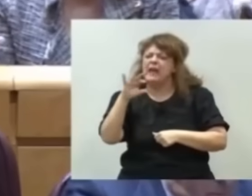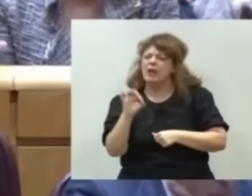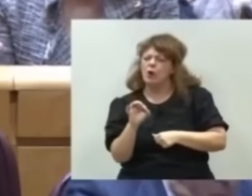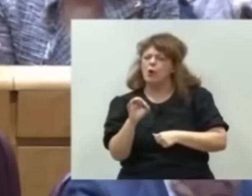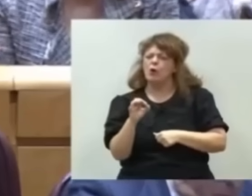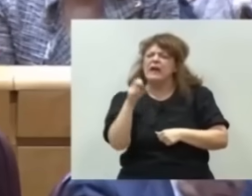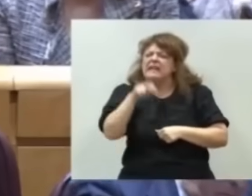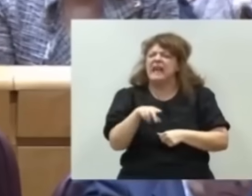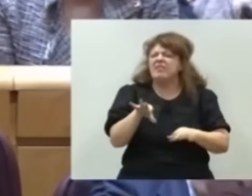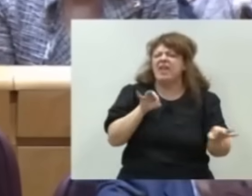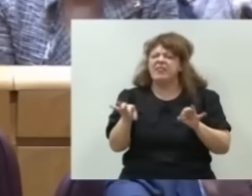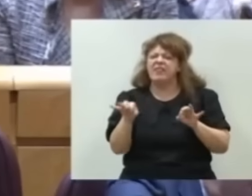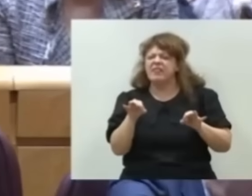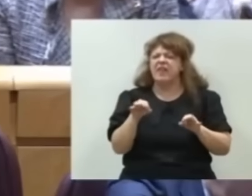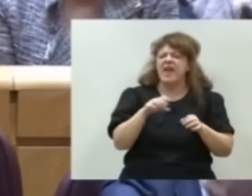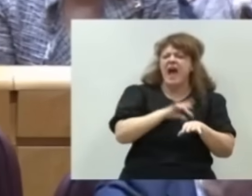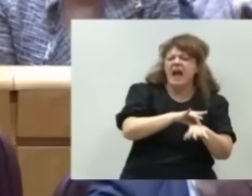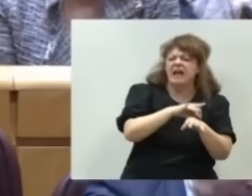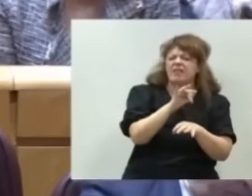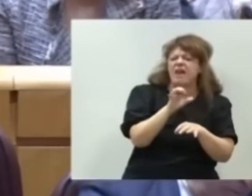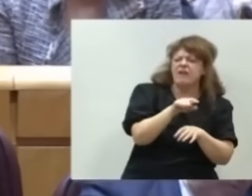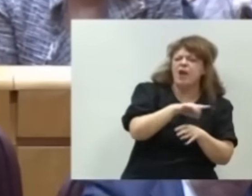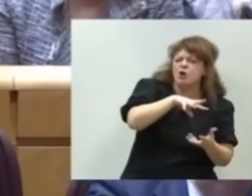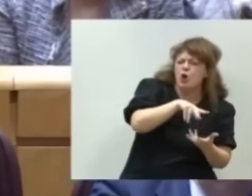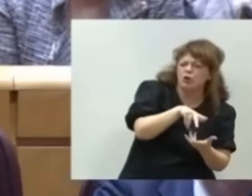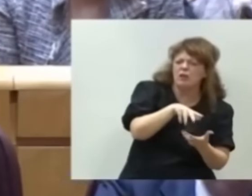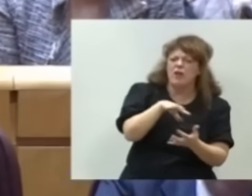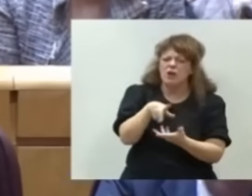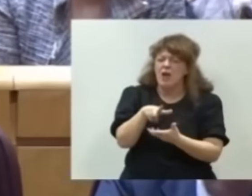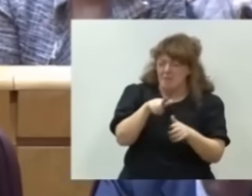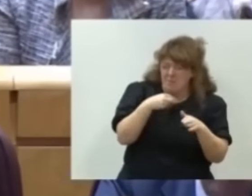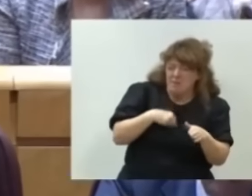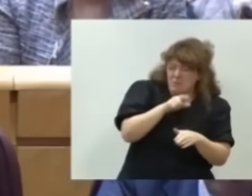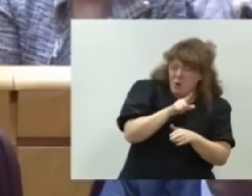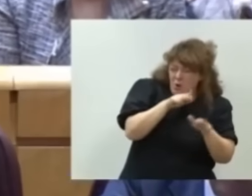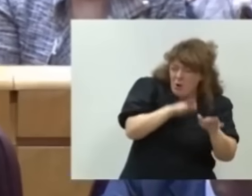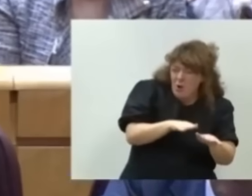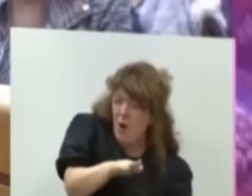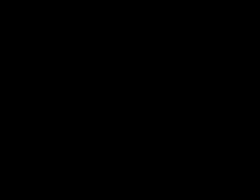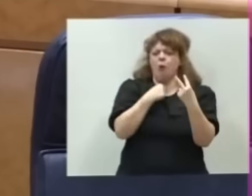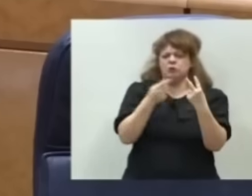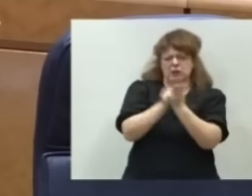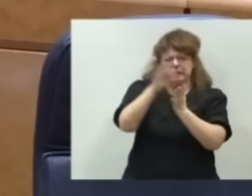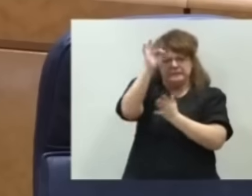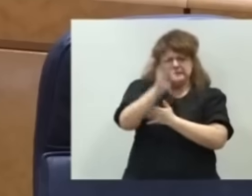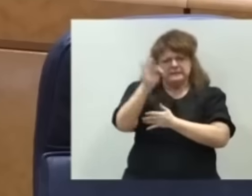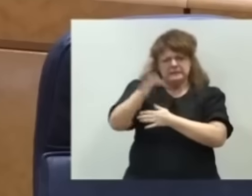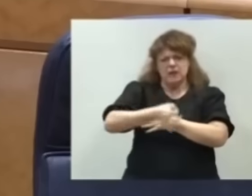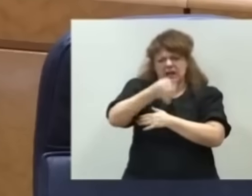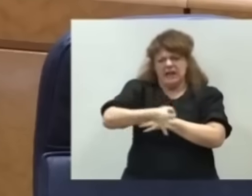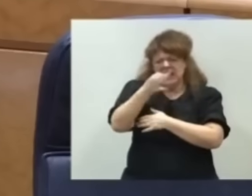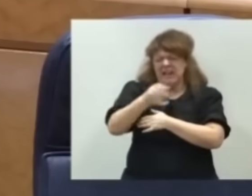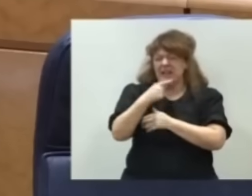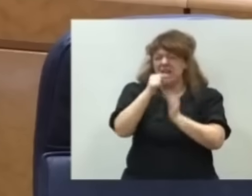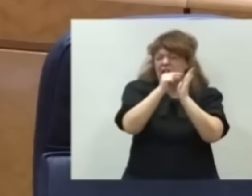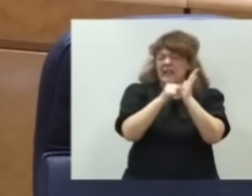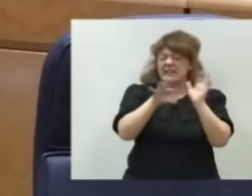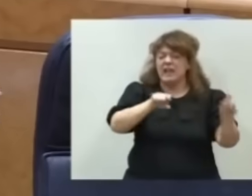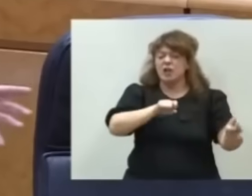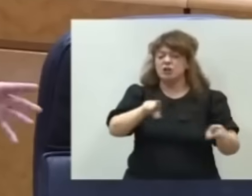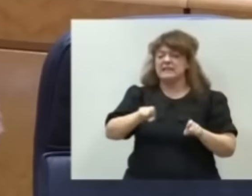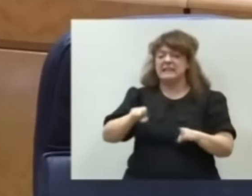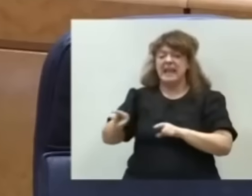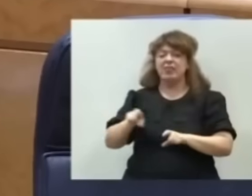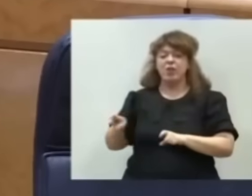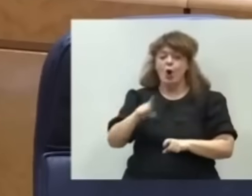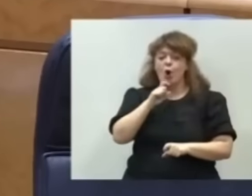va a decidir en la agencia EFE lo que es noticia? ¿El sectario y socialista de Miguel Ángel Oliver? En cualquier caso, los criterios de selección, le